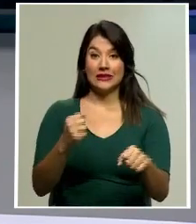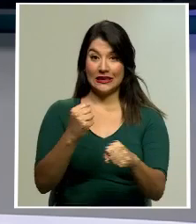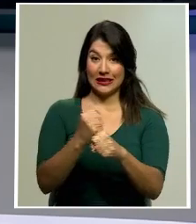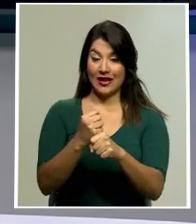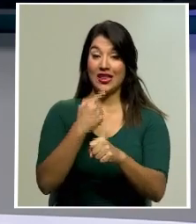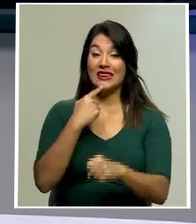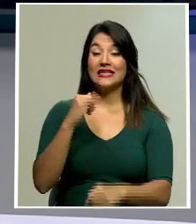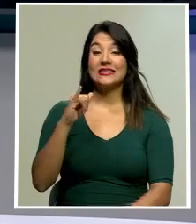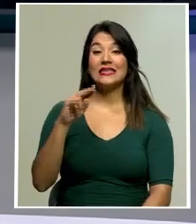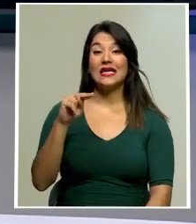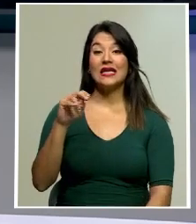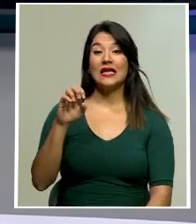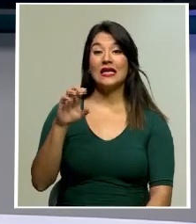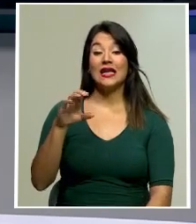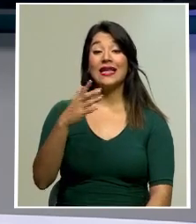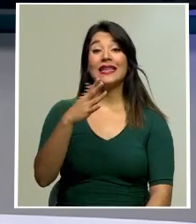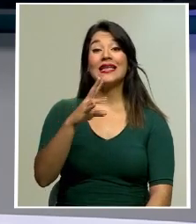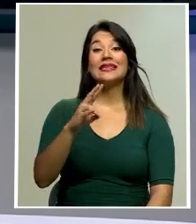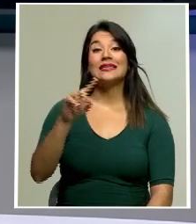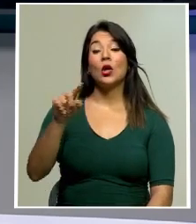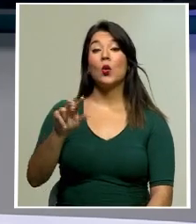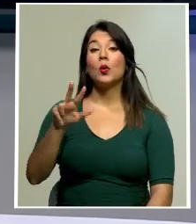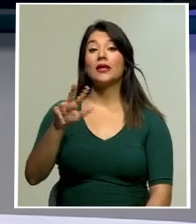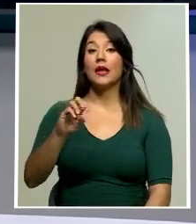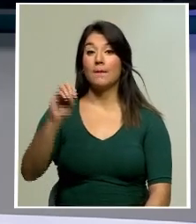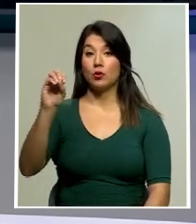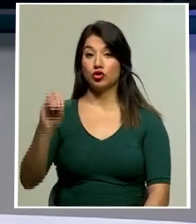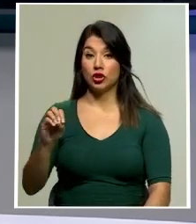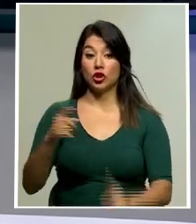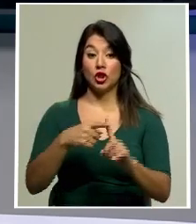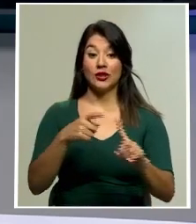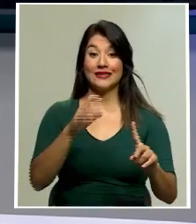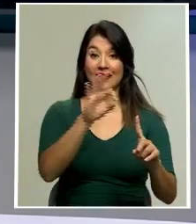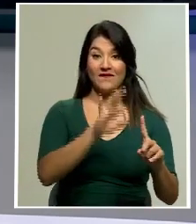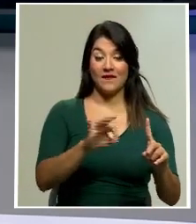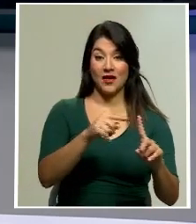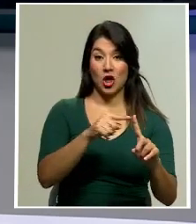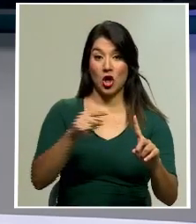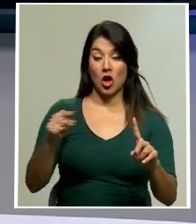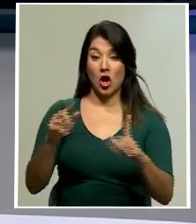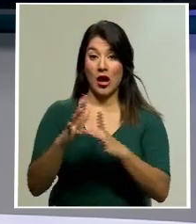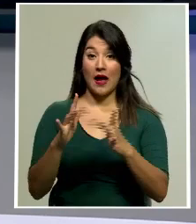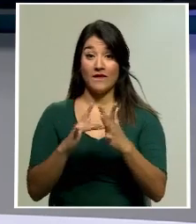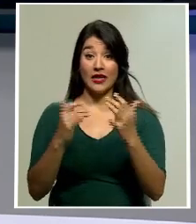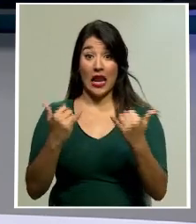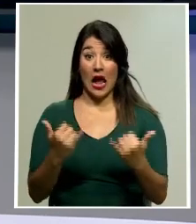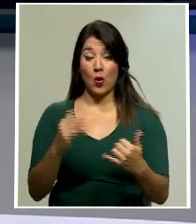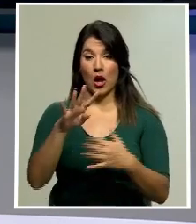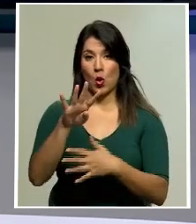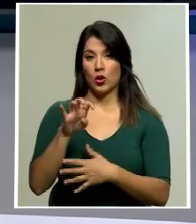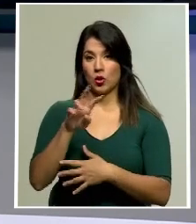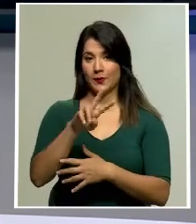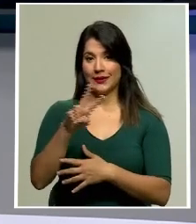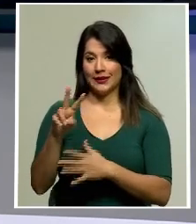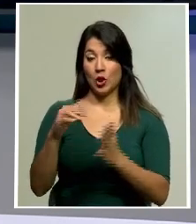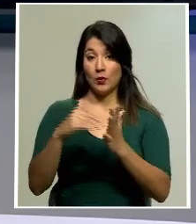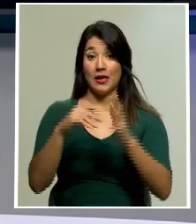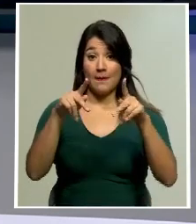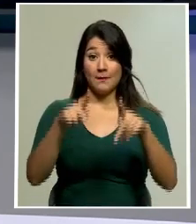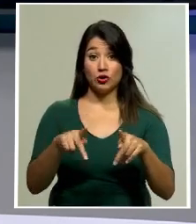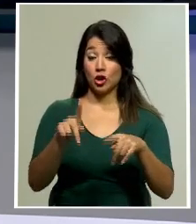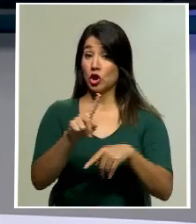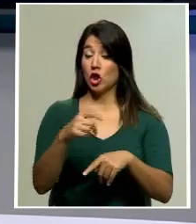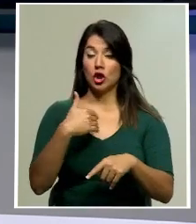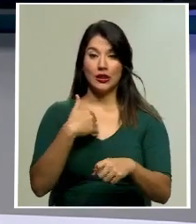en 17,3% para el trimestre de febrero-abril. En este momento, 422 mil personas se encuentran